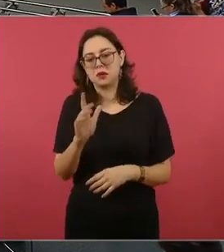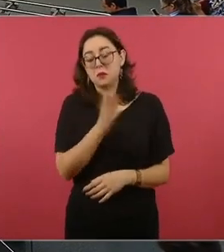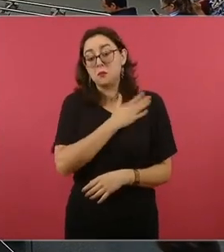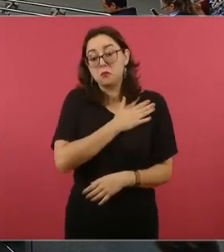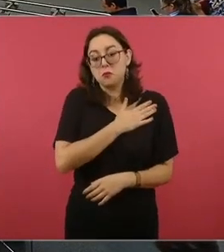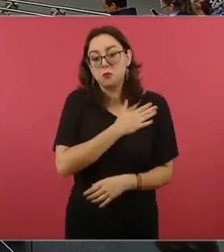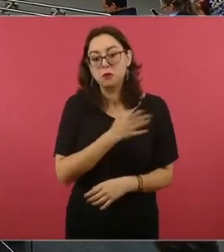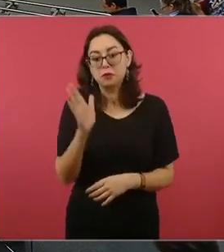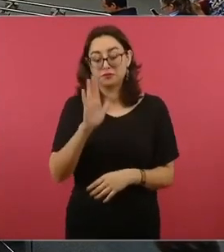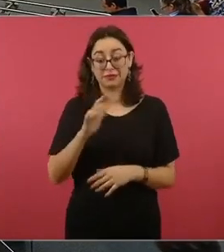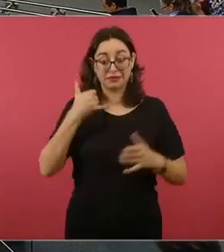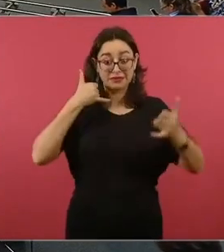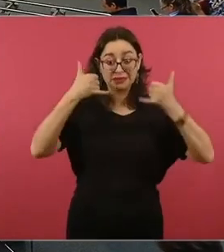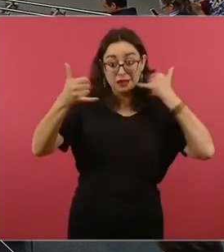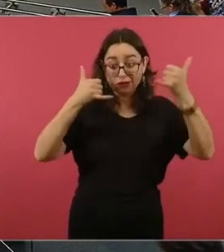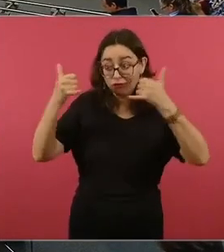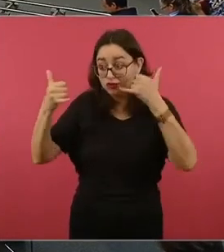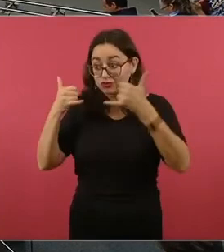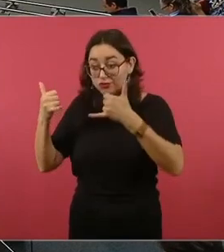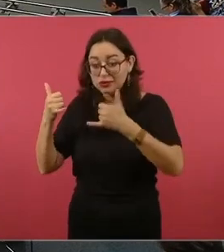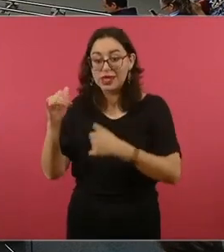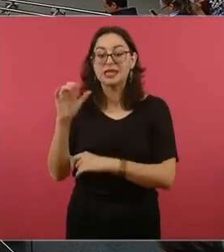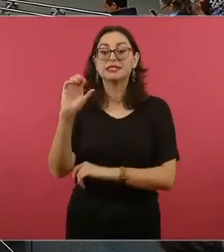traemos 62% de aceptación